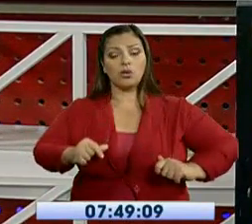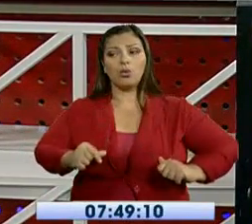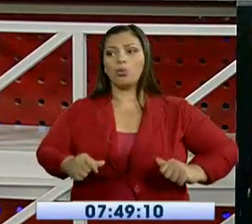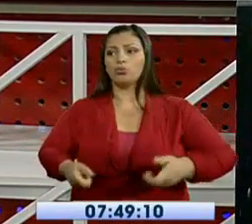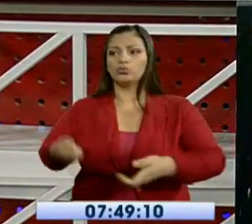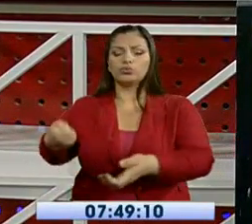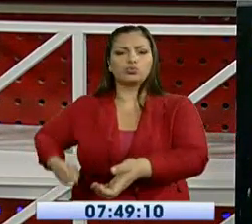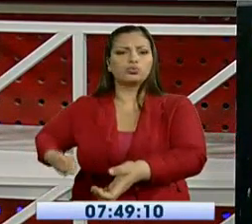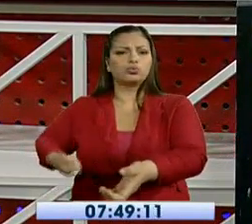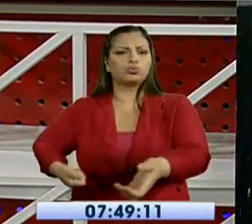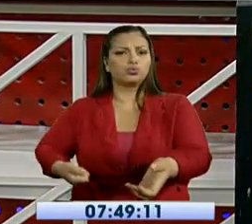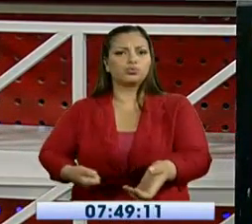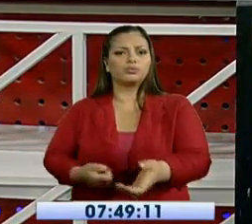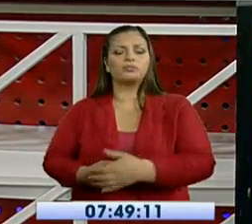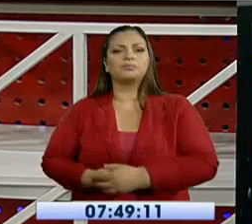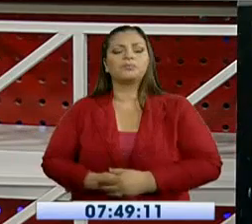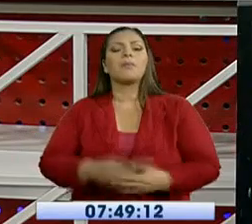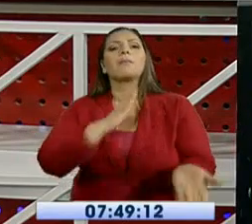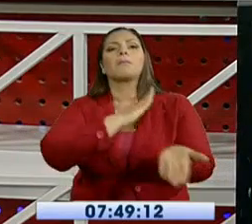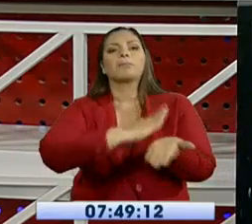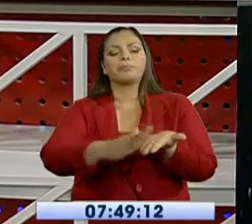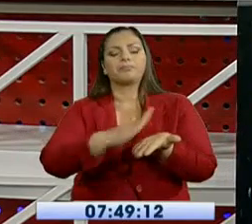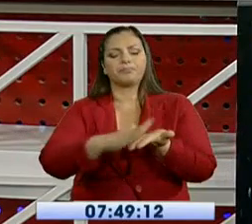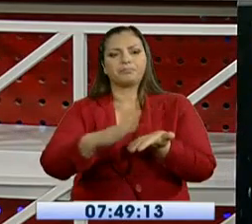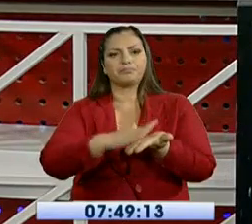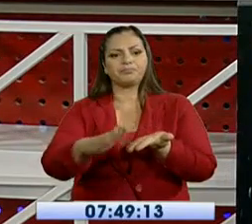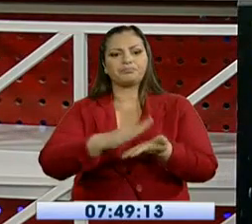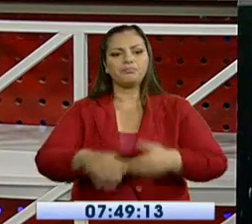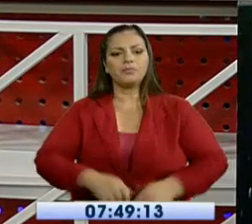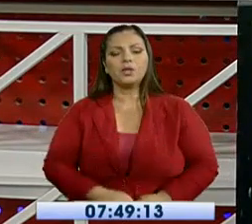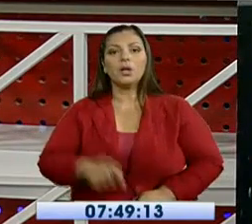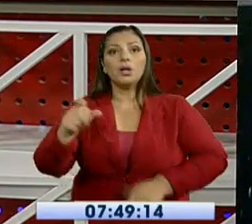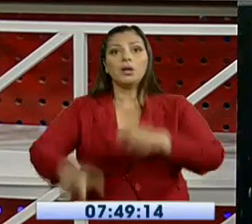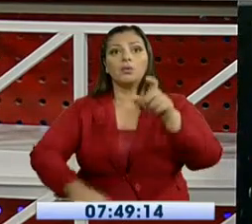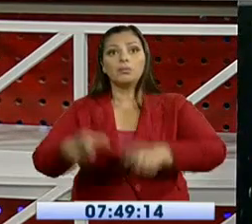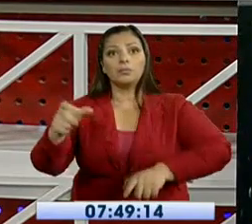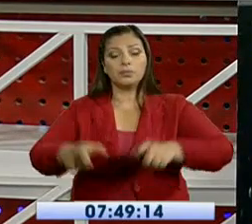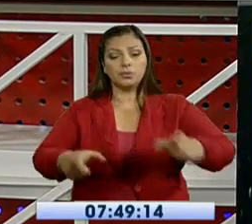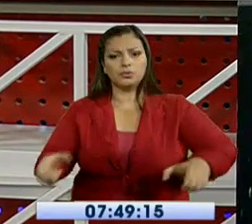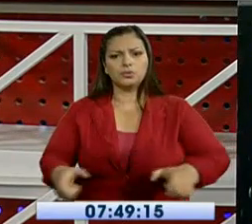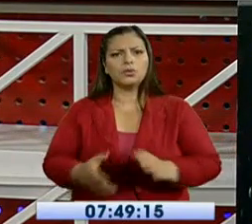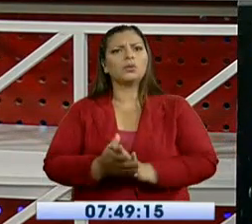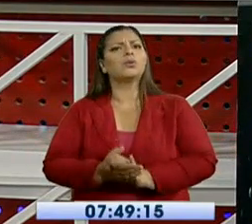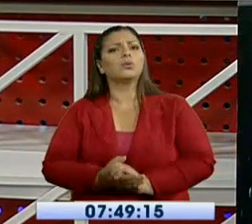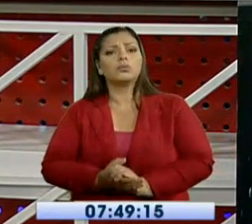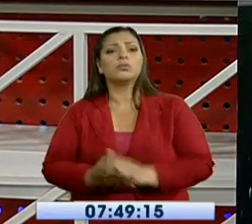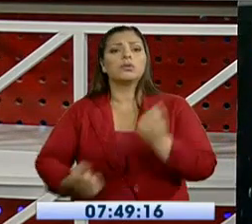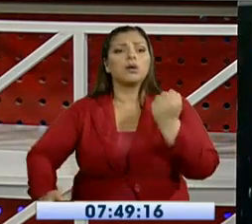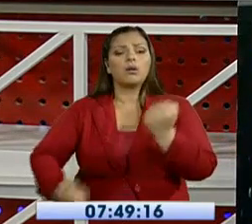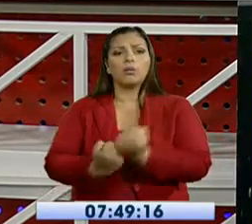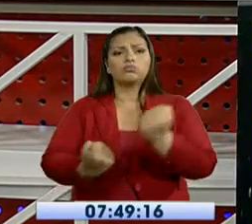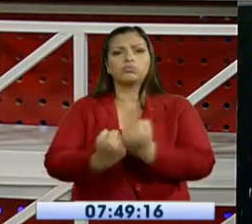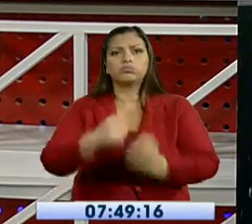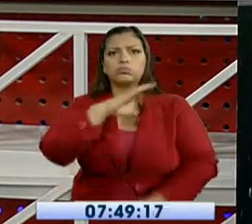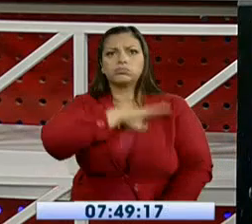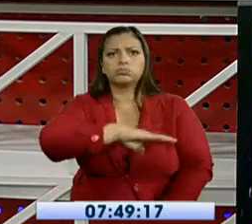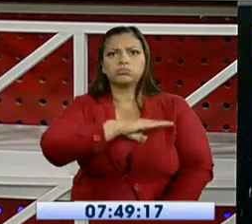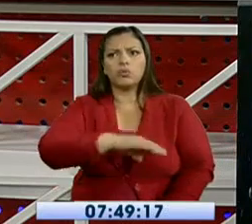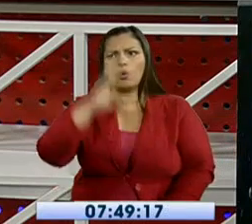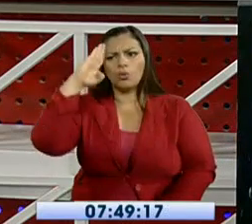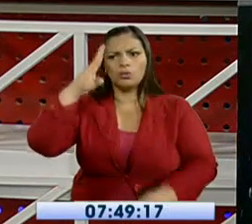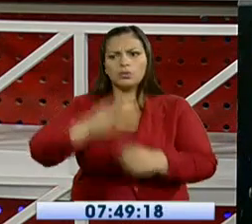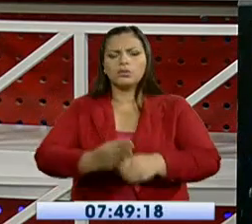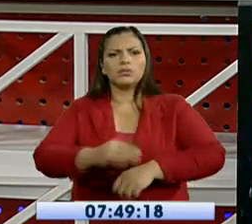lucha contra la delincuencia. Bueno, inmediatamente les contamos qué medidas de autoprotección y qué